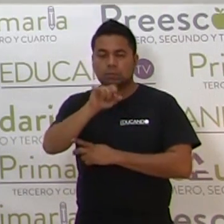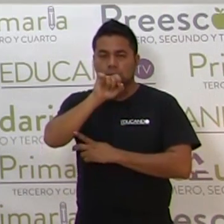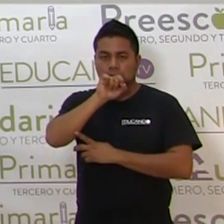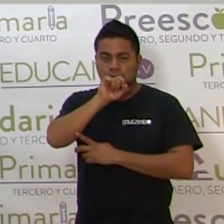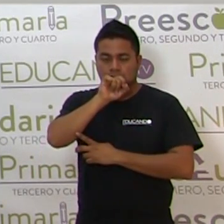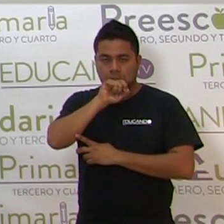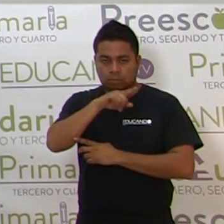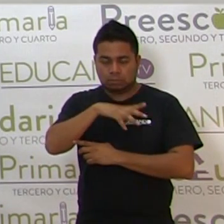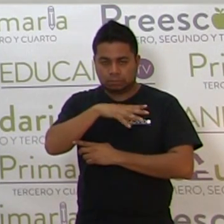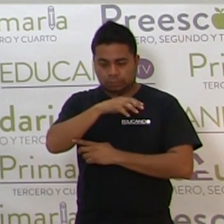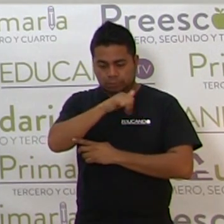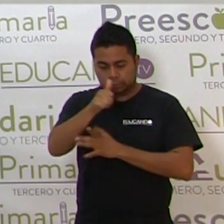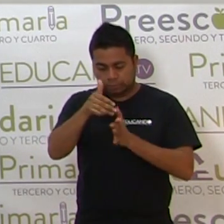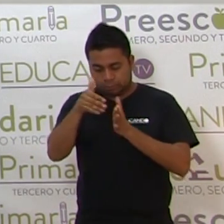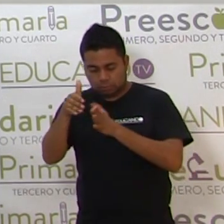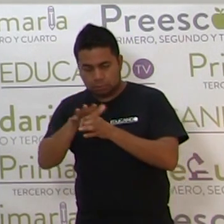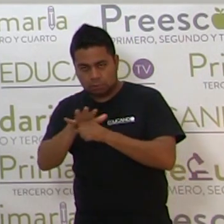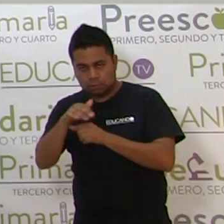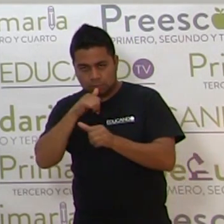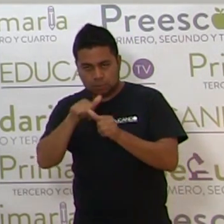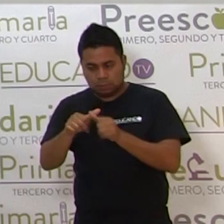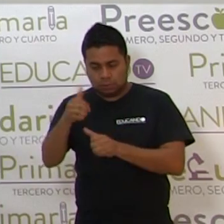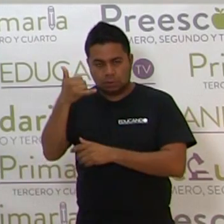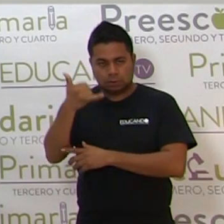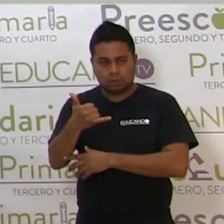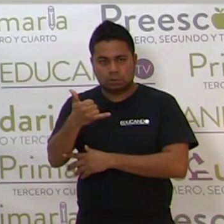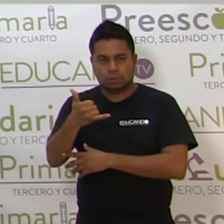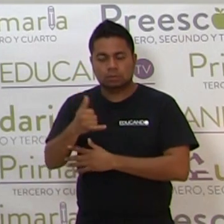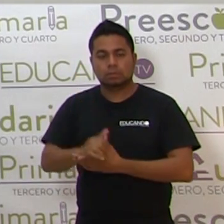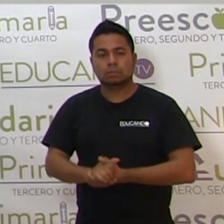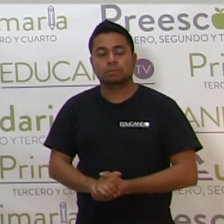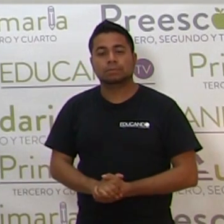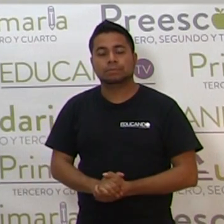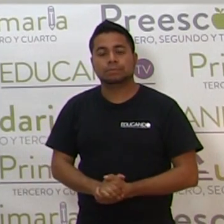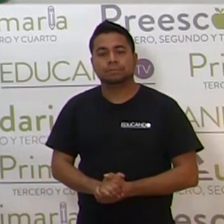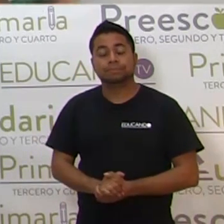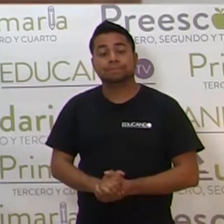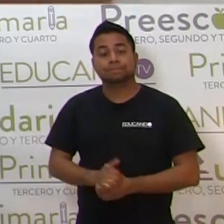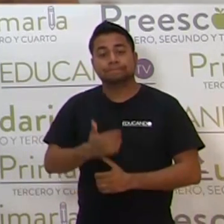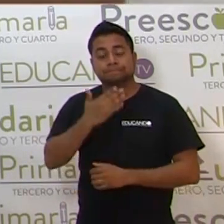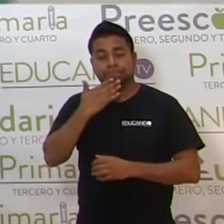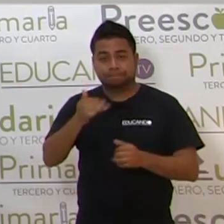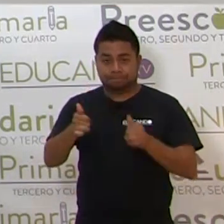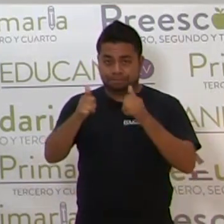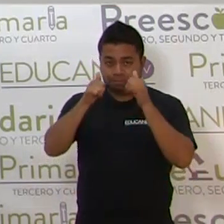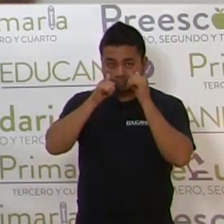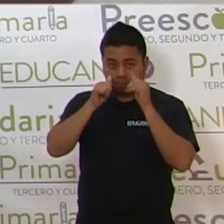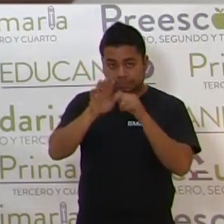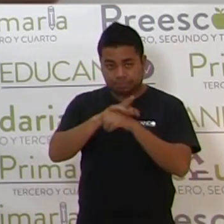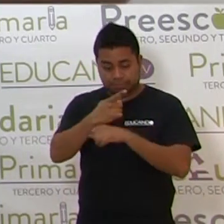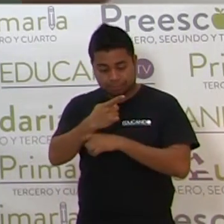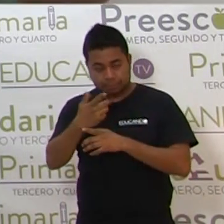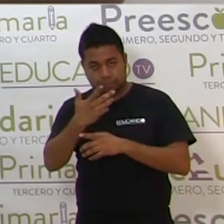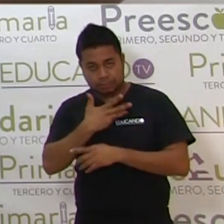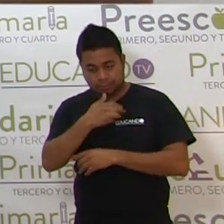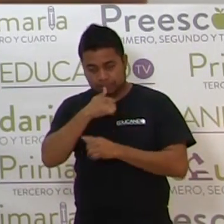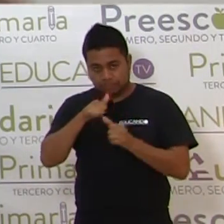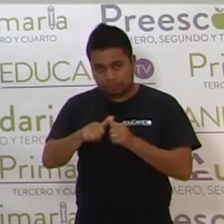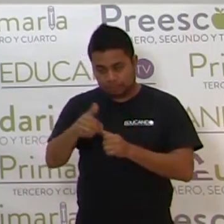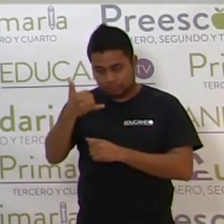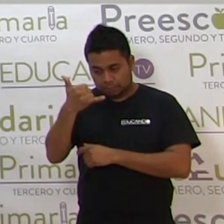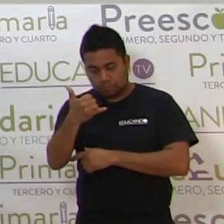la siguiente, que es la Y. ¿Bien? Mucha atención, porque esta Y que tenemos